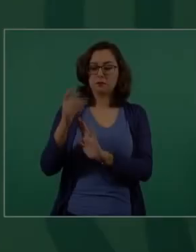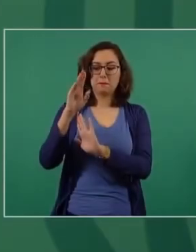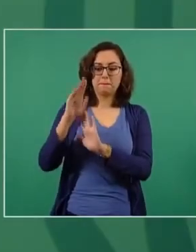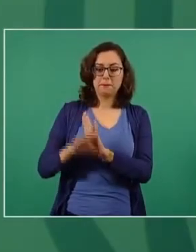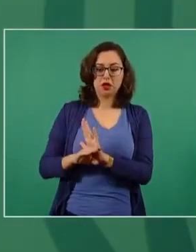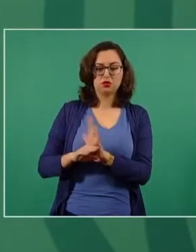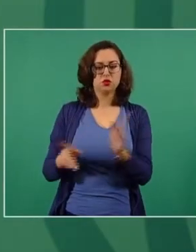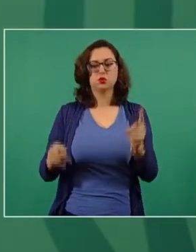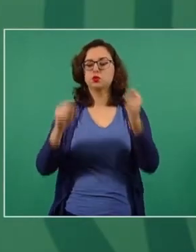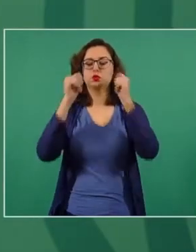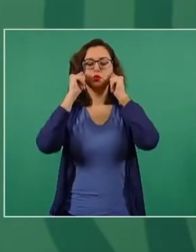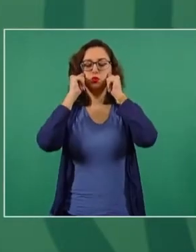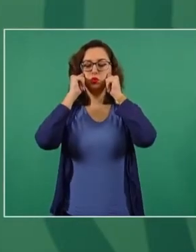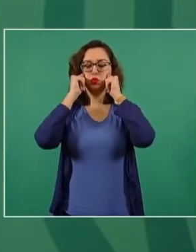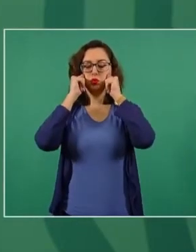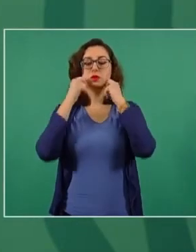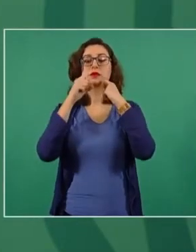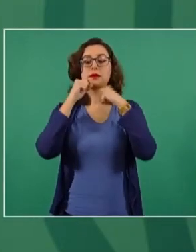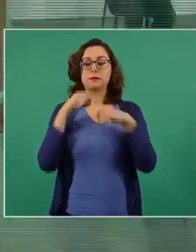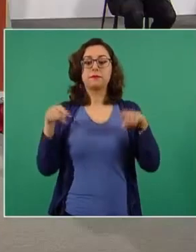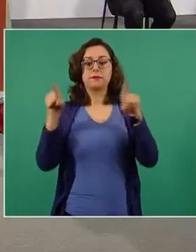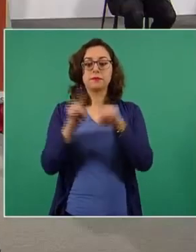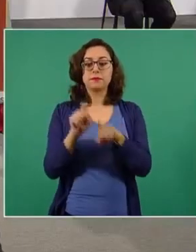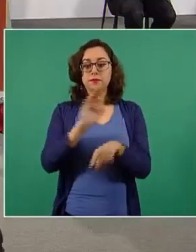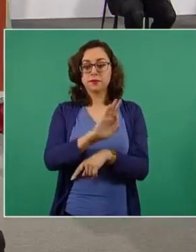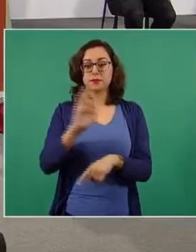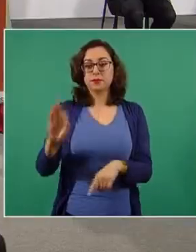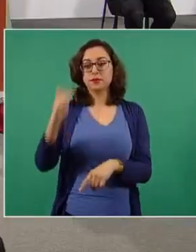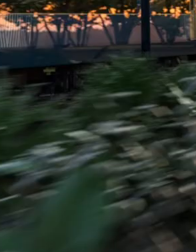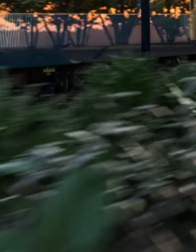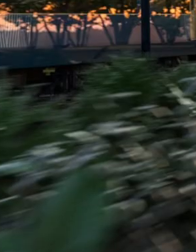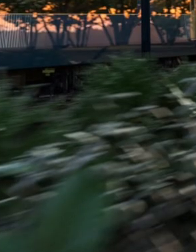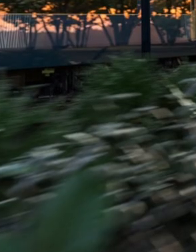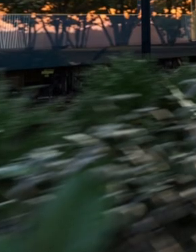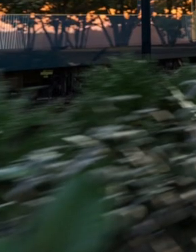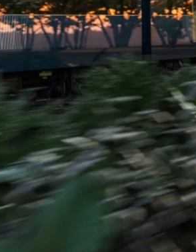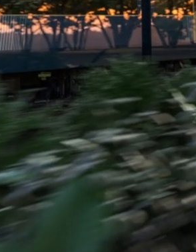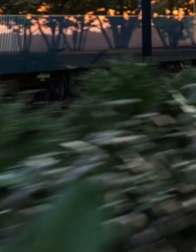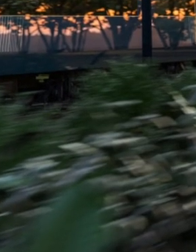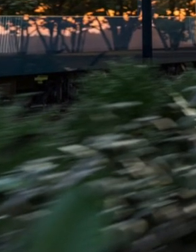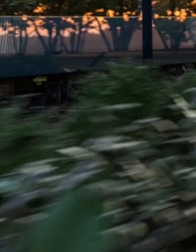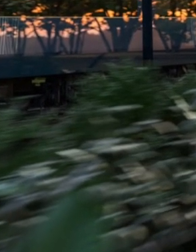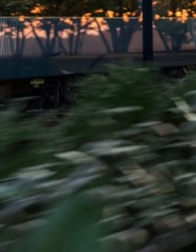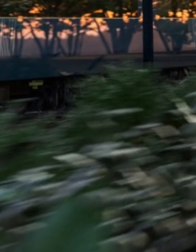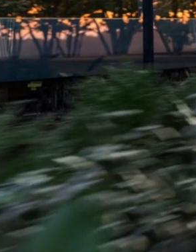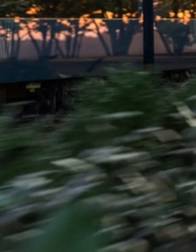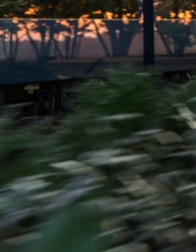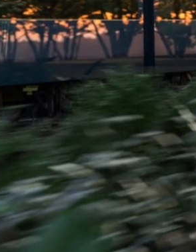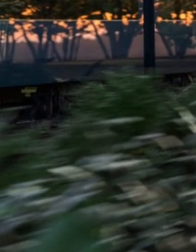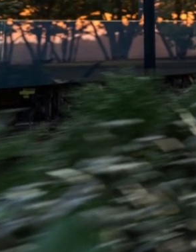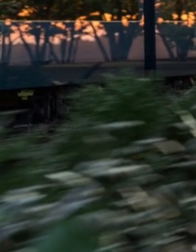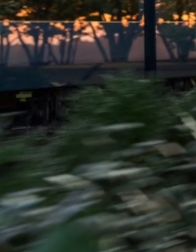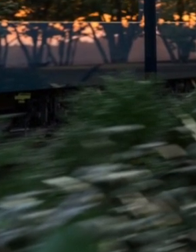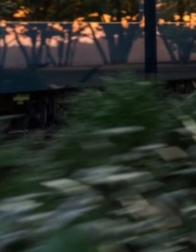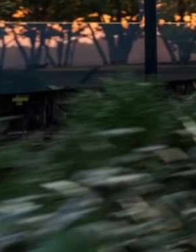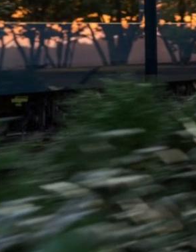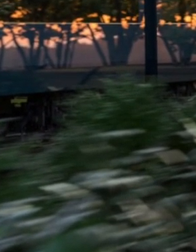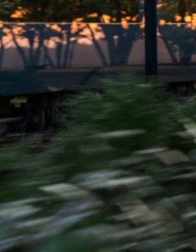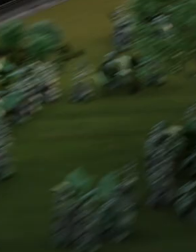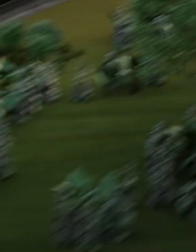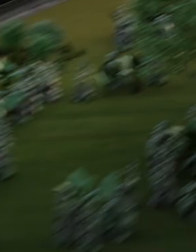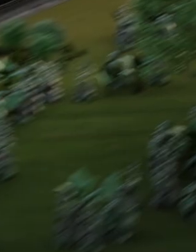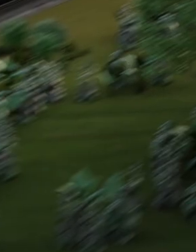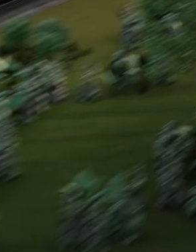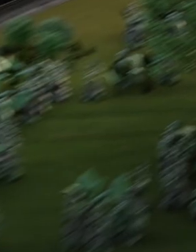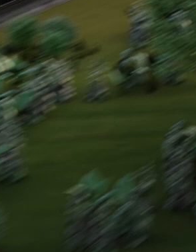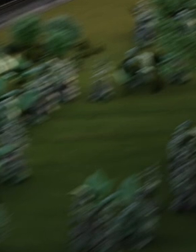Además, Fonatur destacó que en una primera orden de trenes para el Tren Maya se contemplan 42 unidades